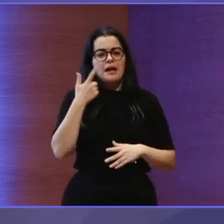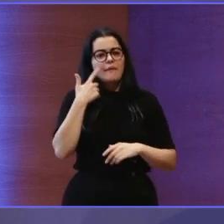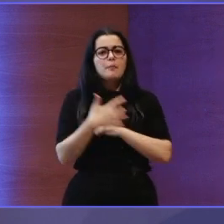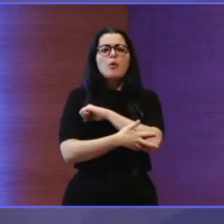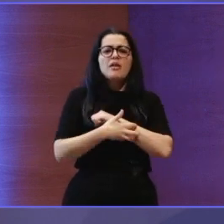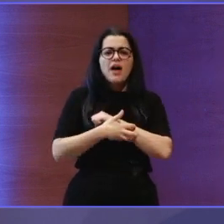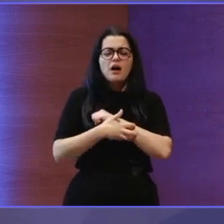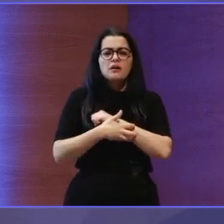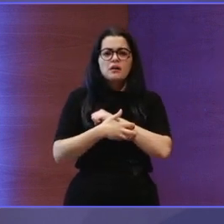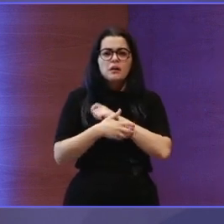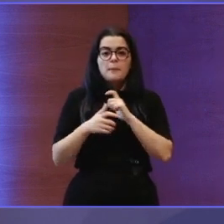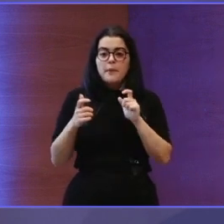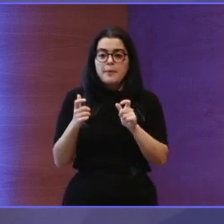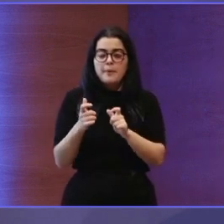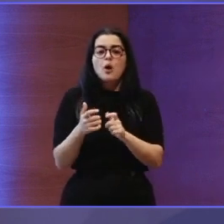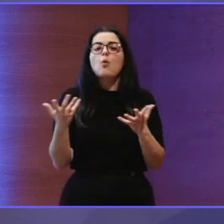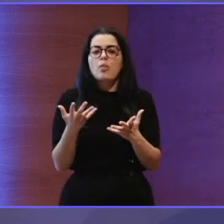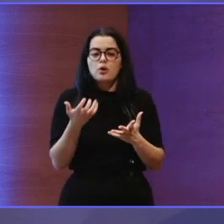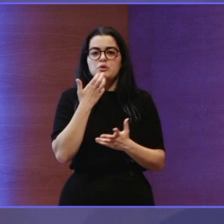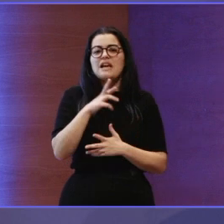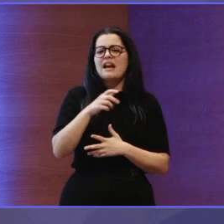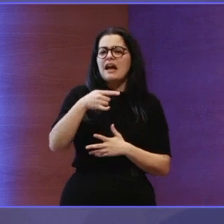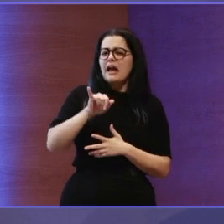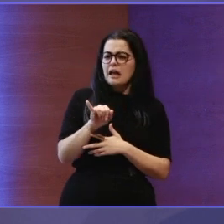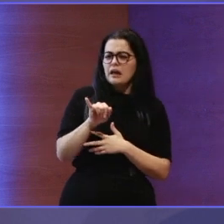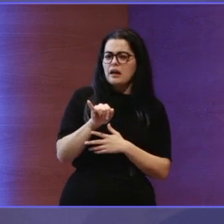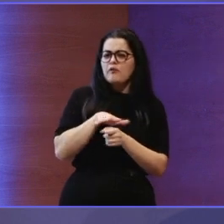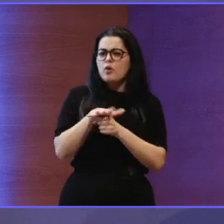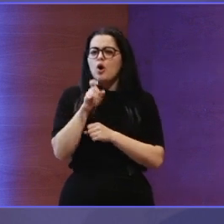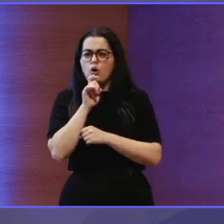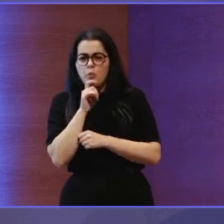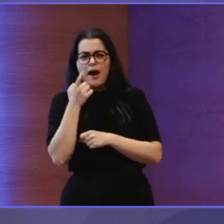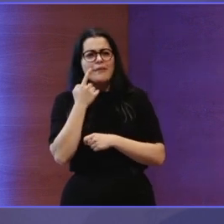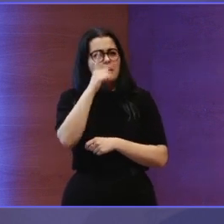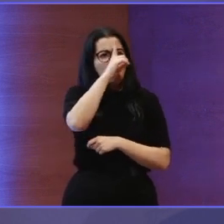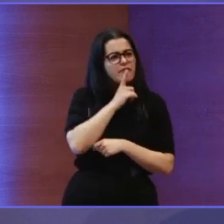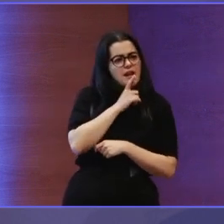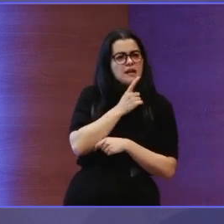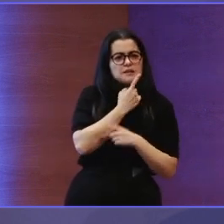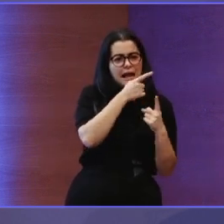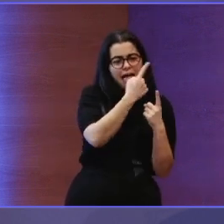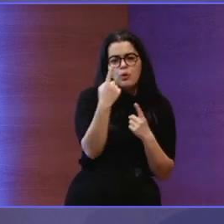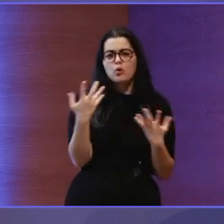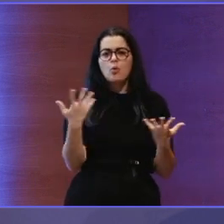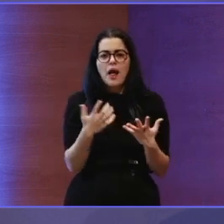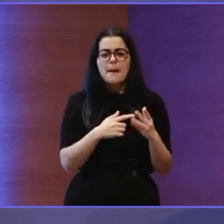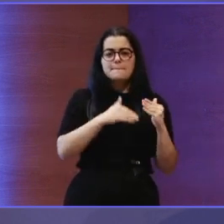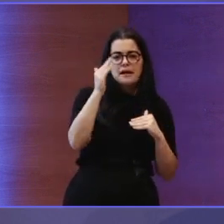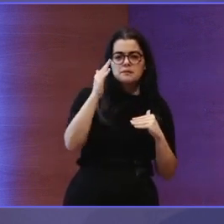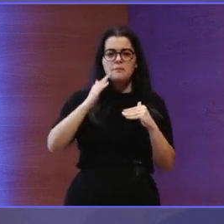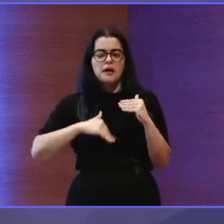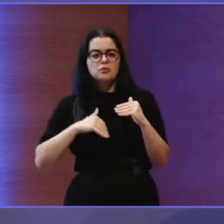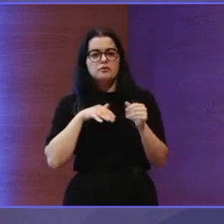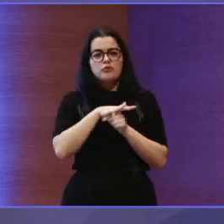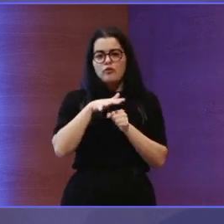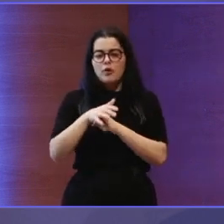cuando hay la cuando opera la rgi cuánto reduce la pobreza en qué perfiles reduce más la pobreza En qué perfiles reduce menos la